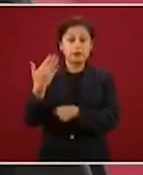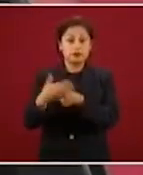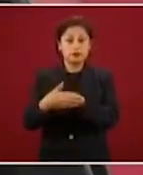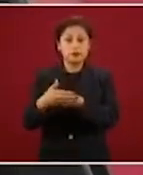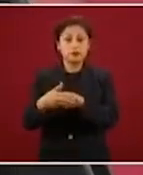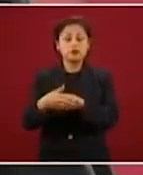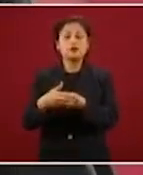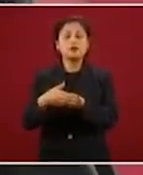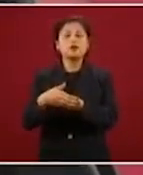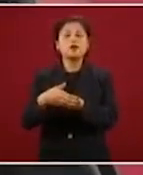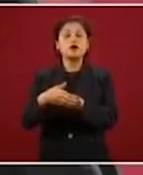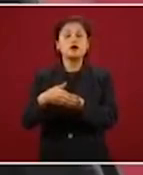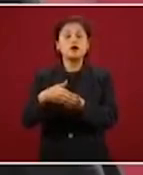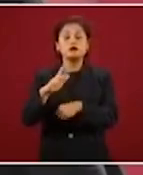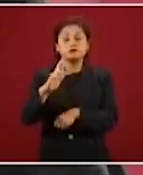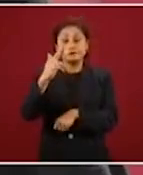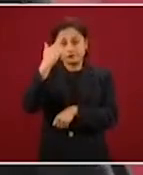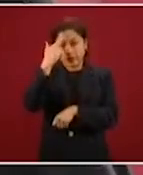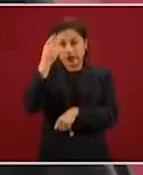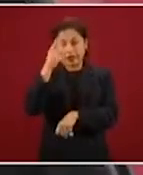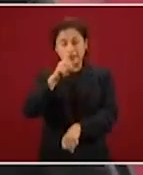del Ejército,